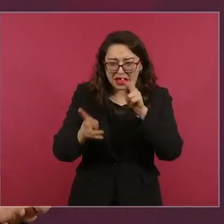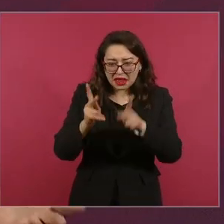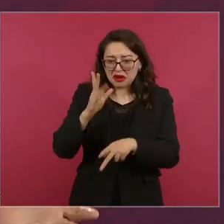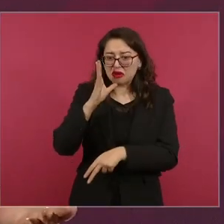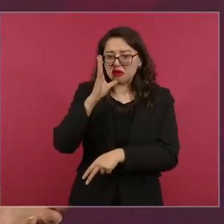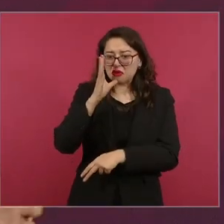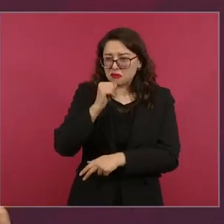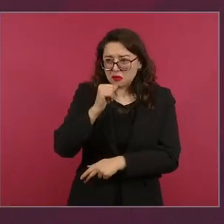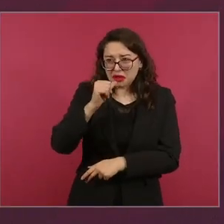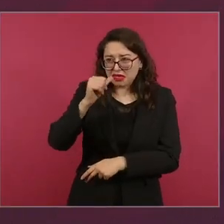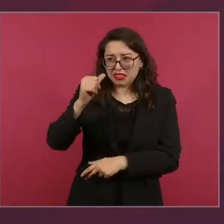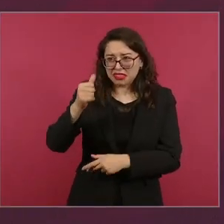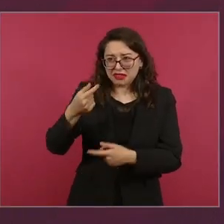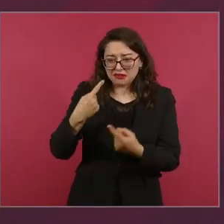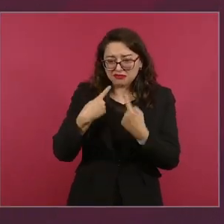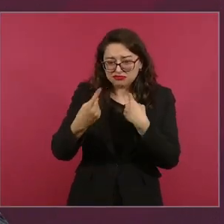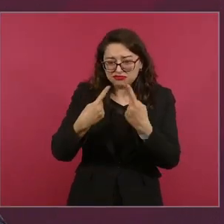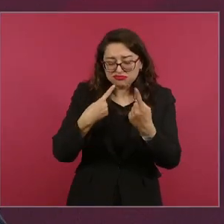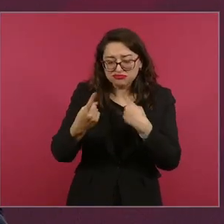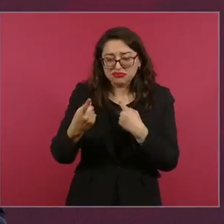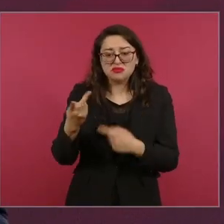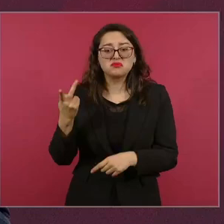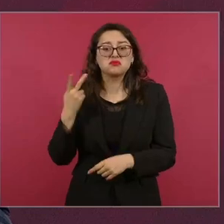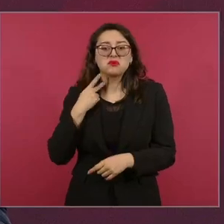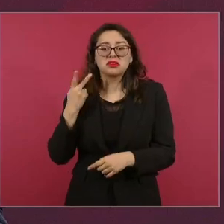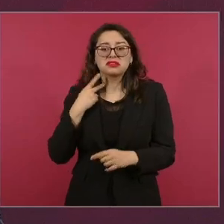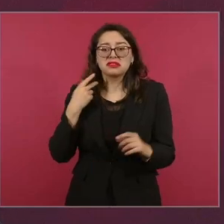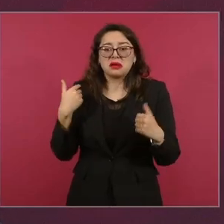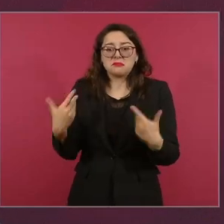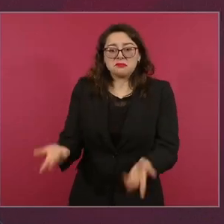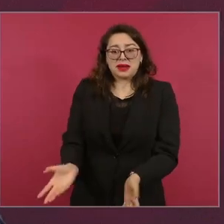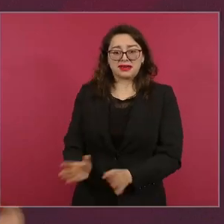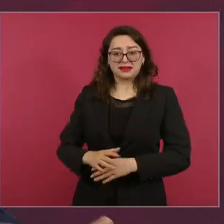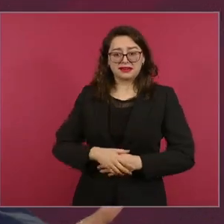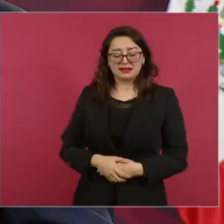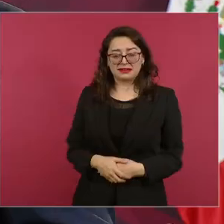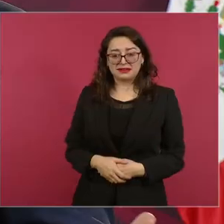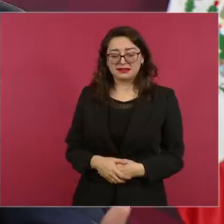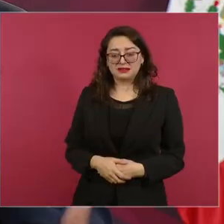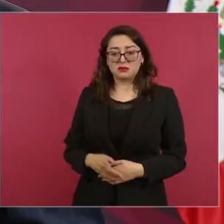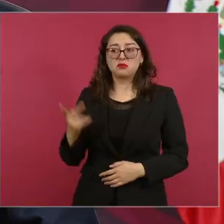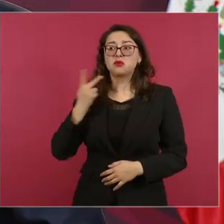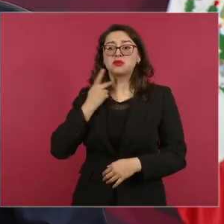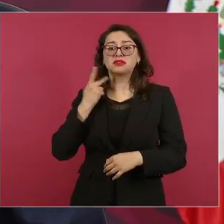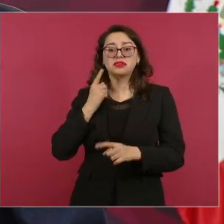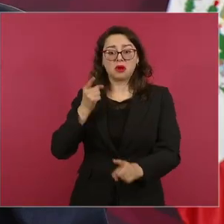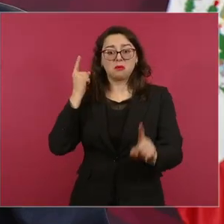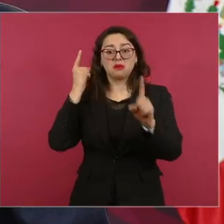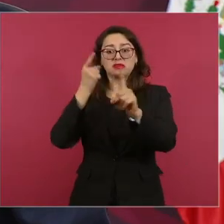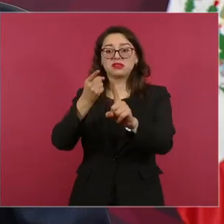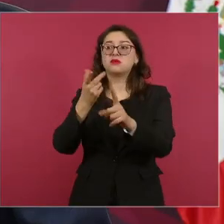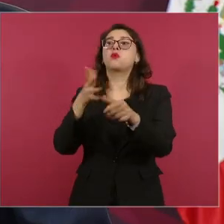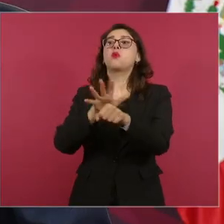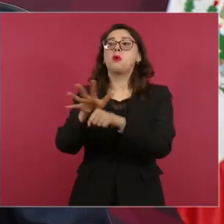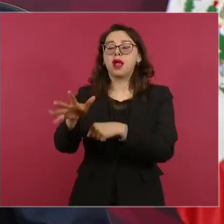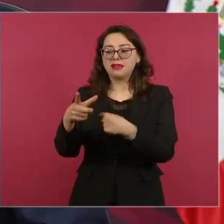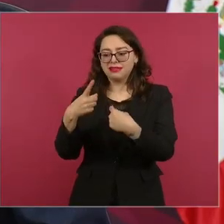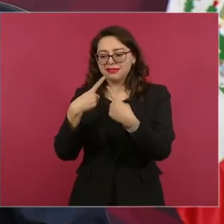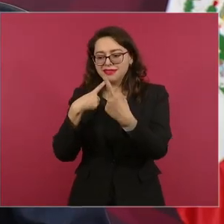¿Para qué es la política, entre otras cosas? Para evitar la guerra.